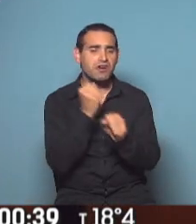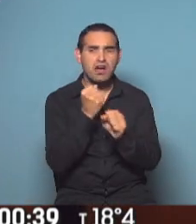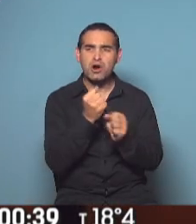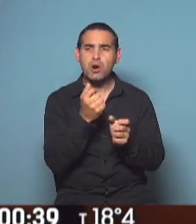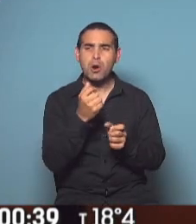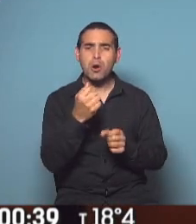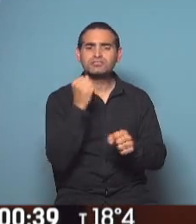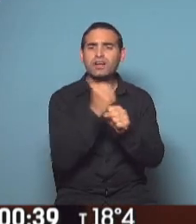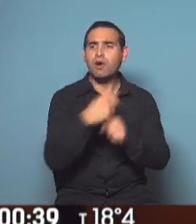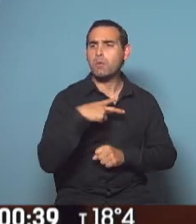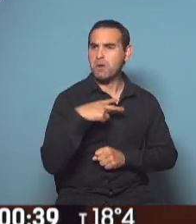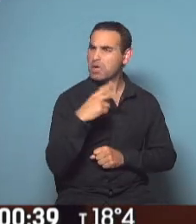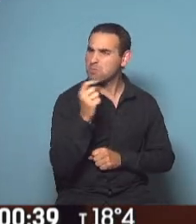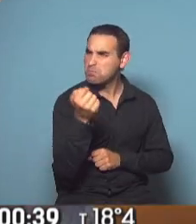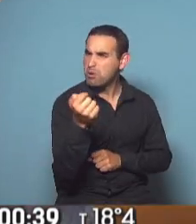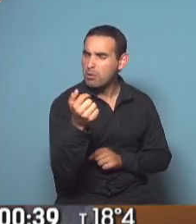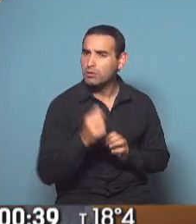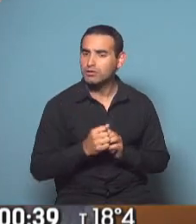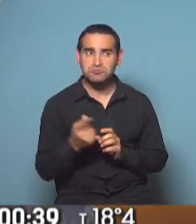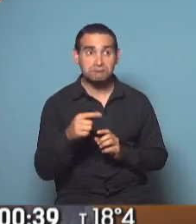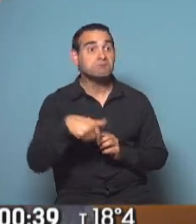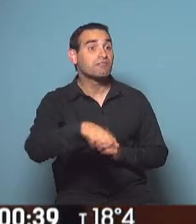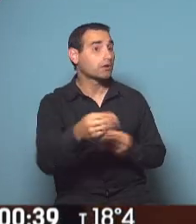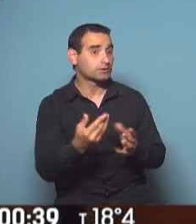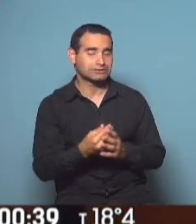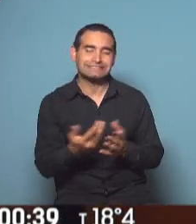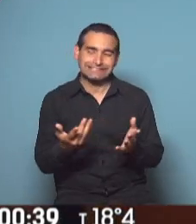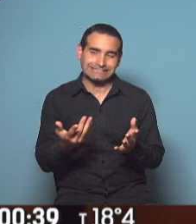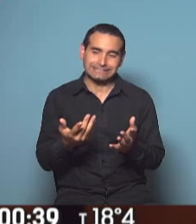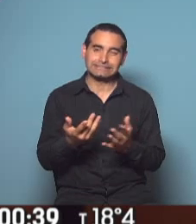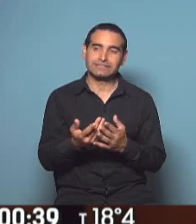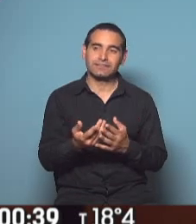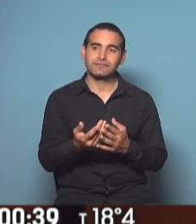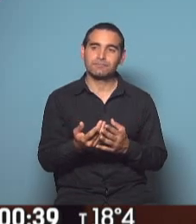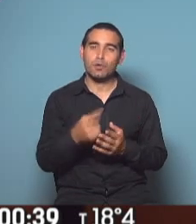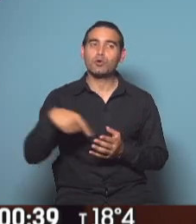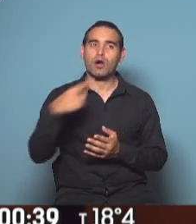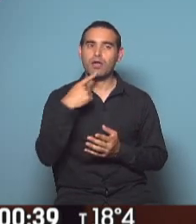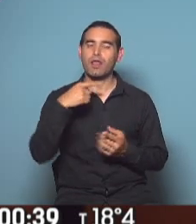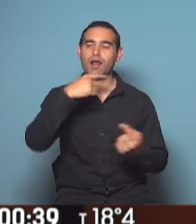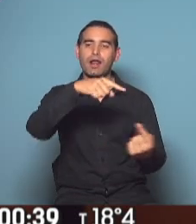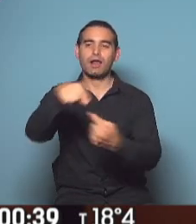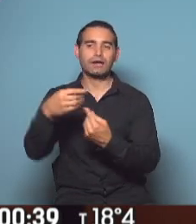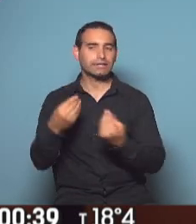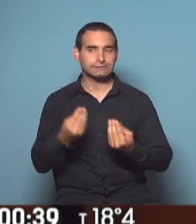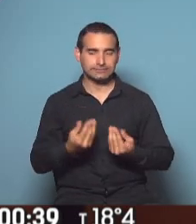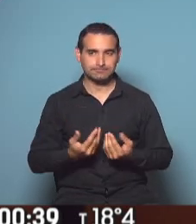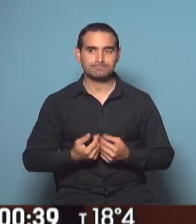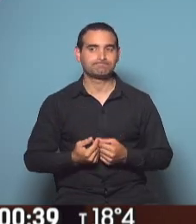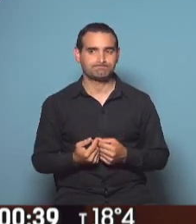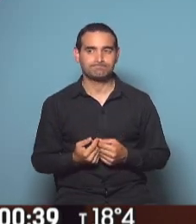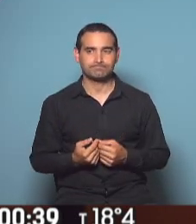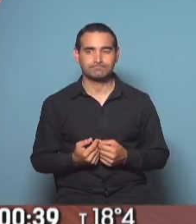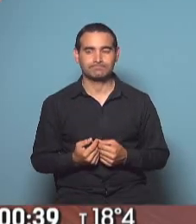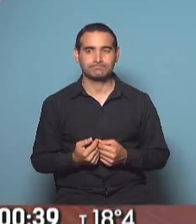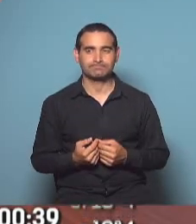privada. Sí. Entonces, ¿y esto a qué lleva? Claro, el comentario era, esto digamos, es un tema que está bastante